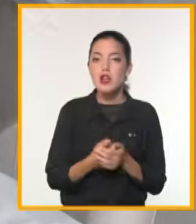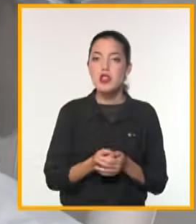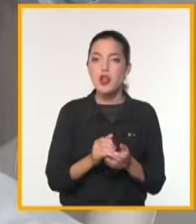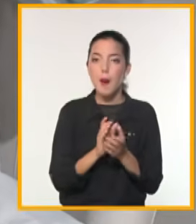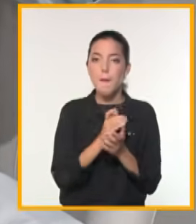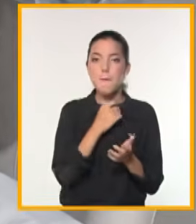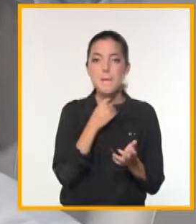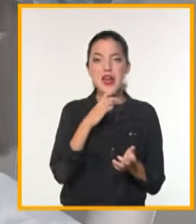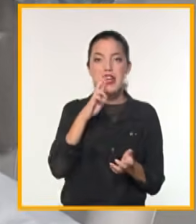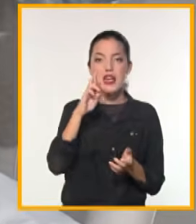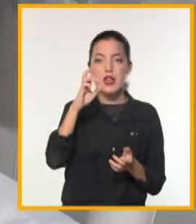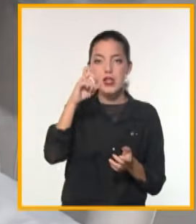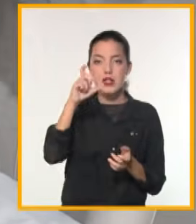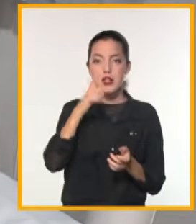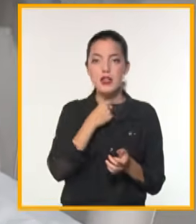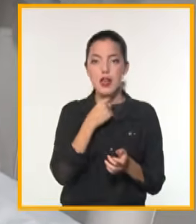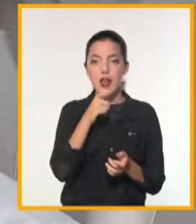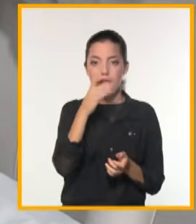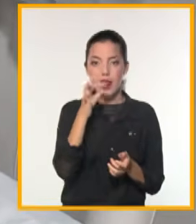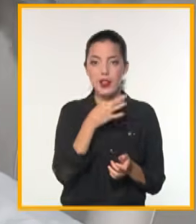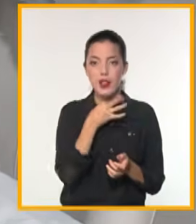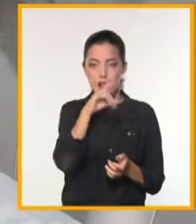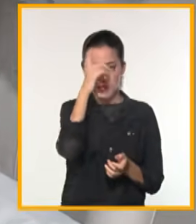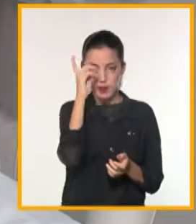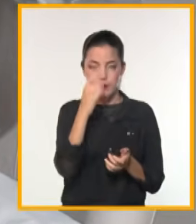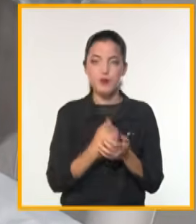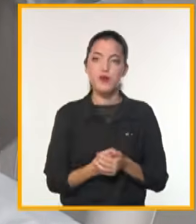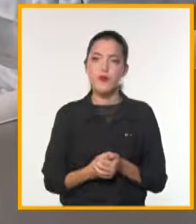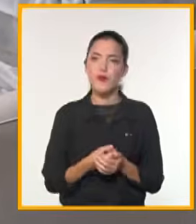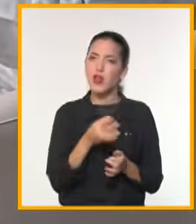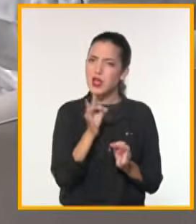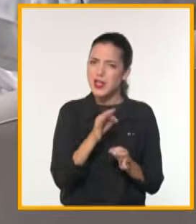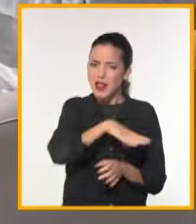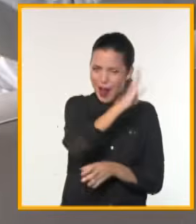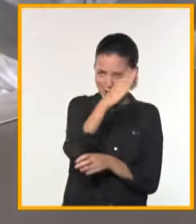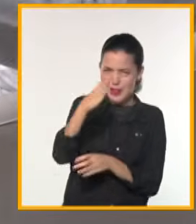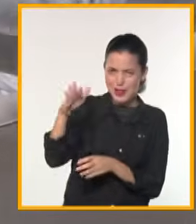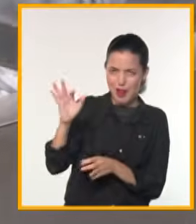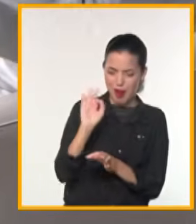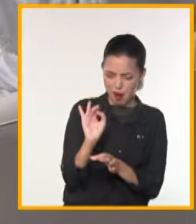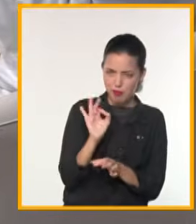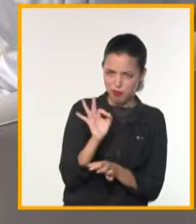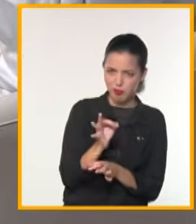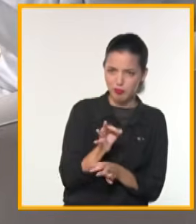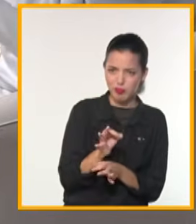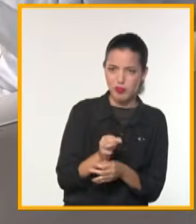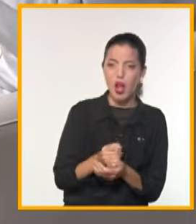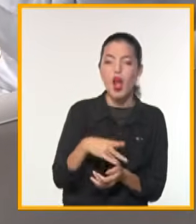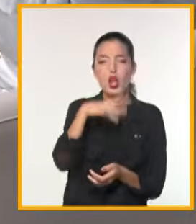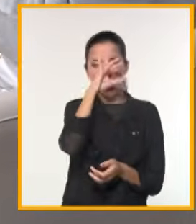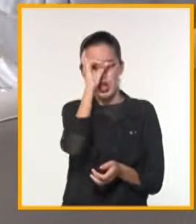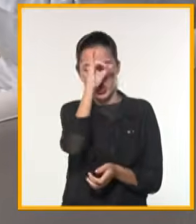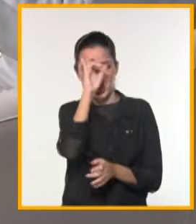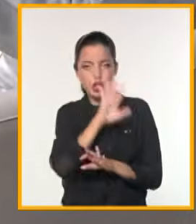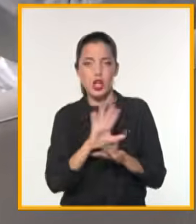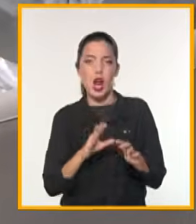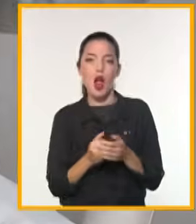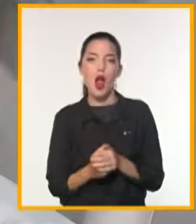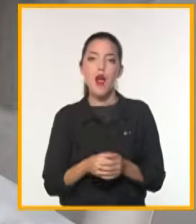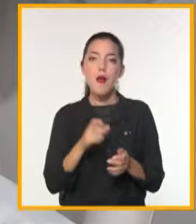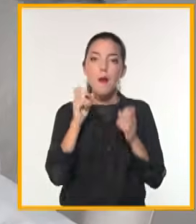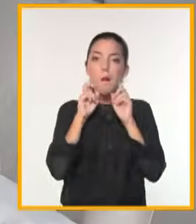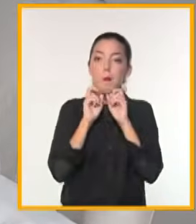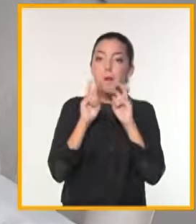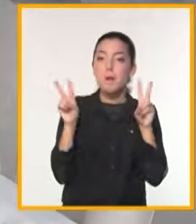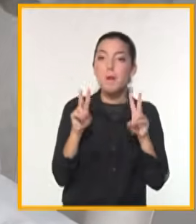entiendes? Digo, yo no sé a tu mujer, pero esa gente no está a la sierra. Sí, chicos, esa es mi mujer, y ahí vive toda la familia esa completa. Y entonces resulta